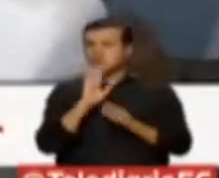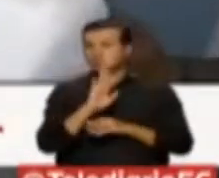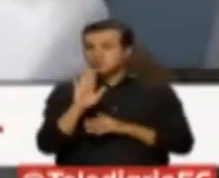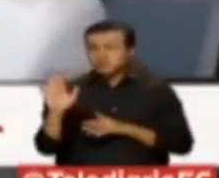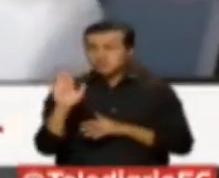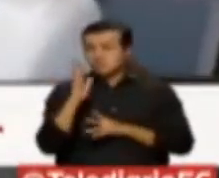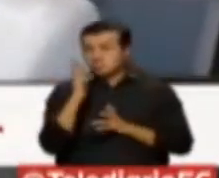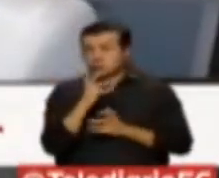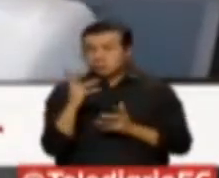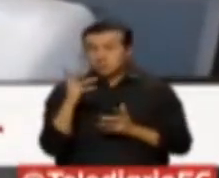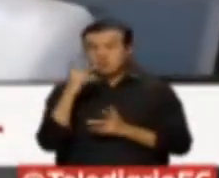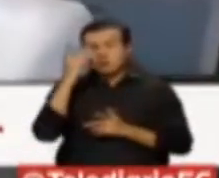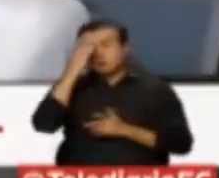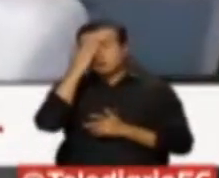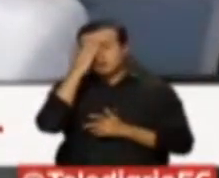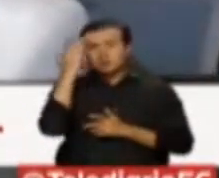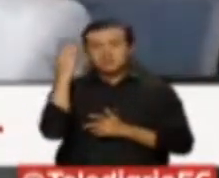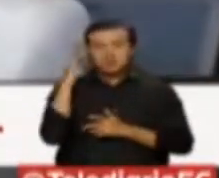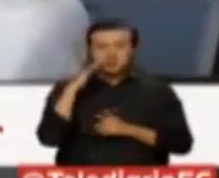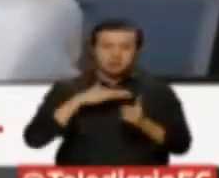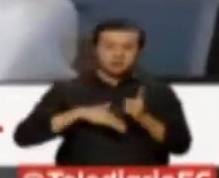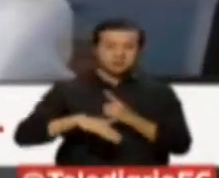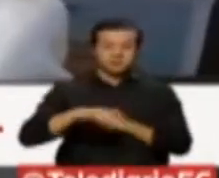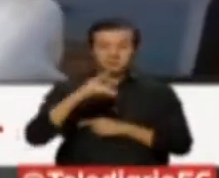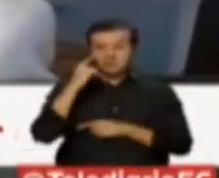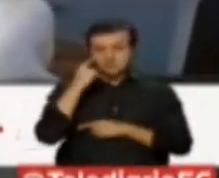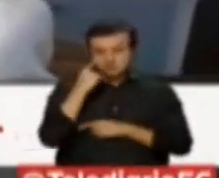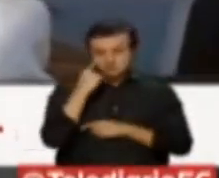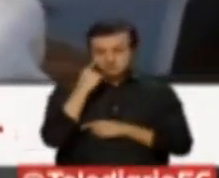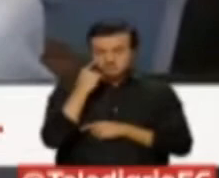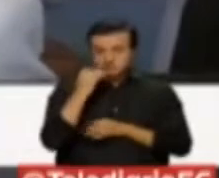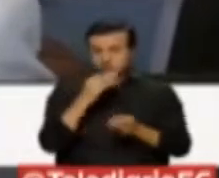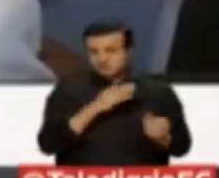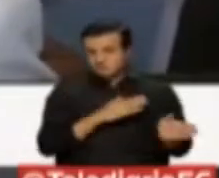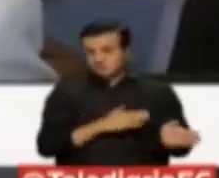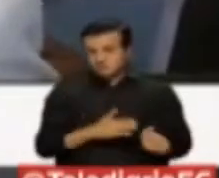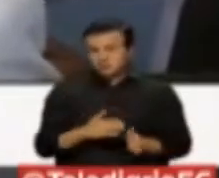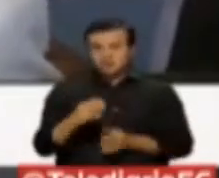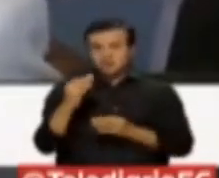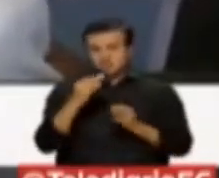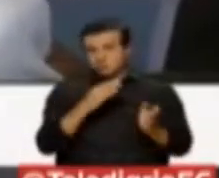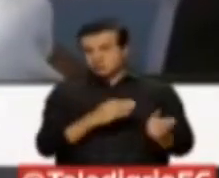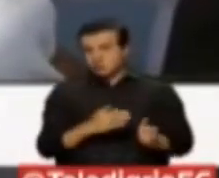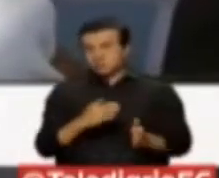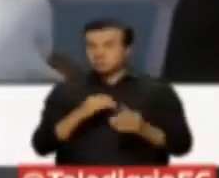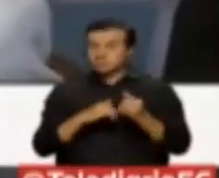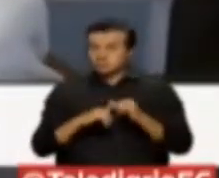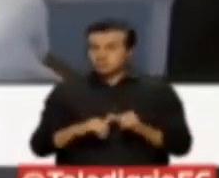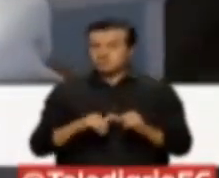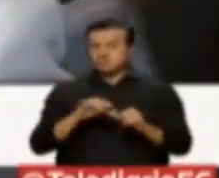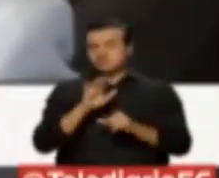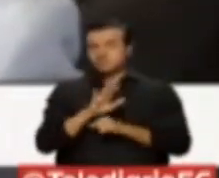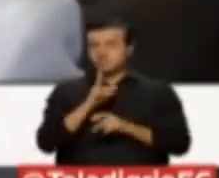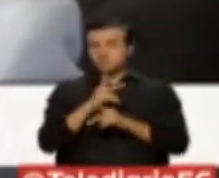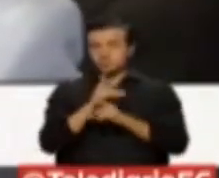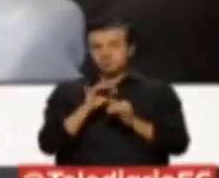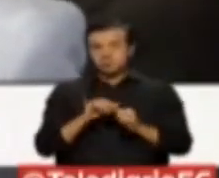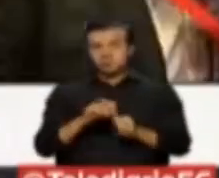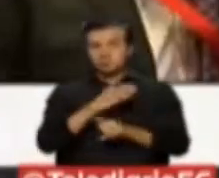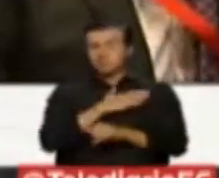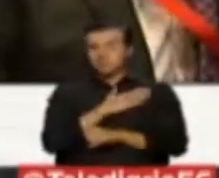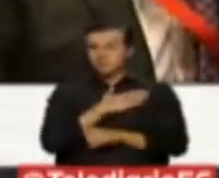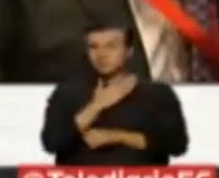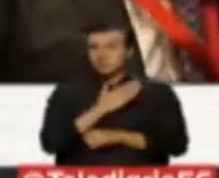se quiera dar es el saber que hay condiciones fijas condiciones estables para poder producir con